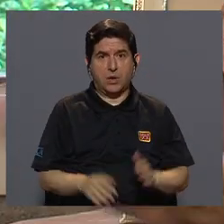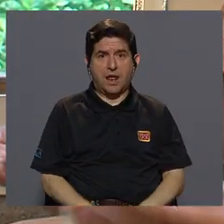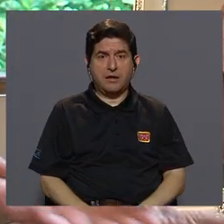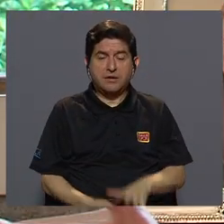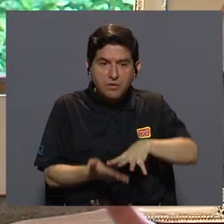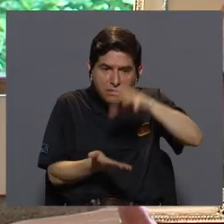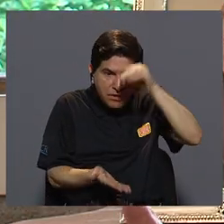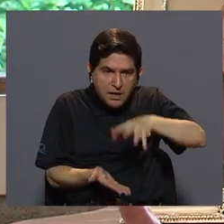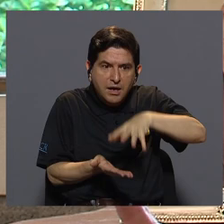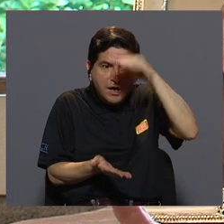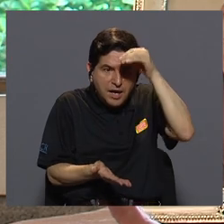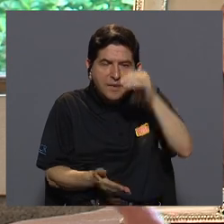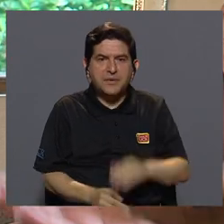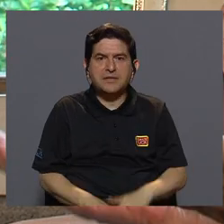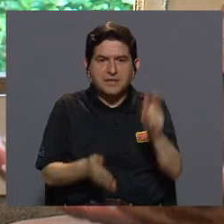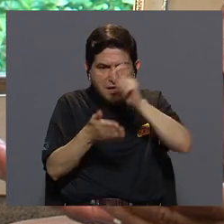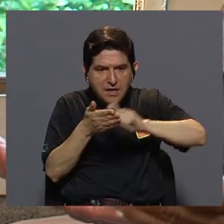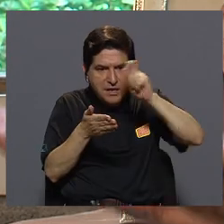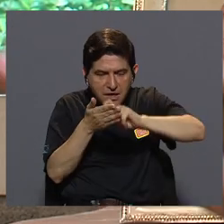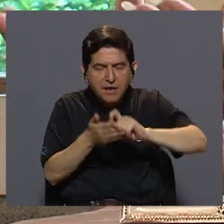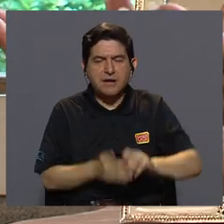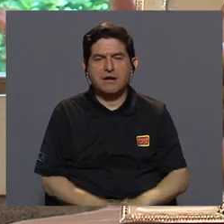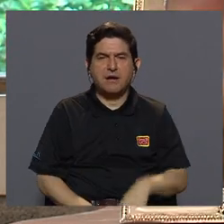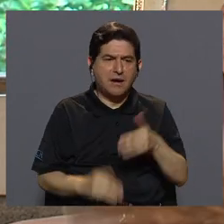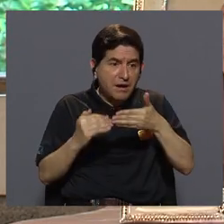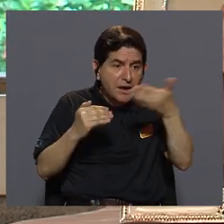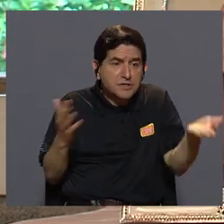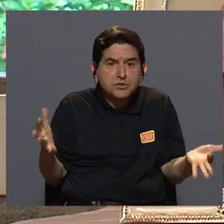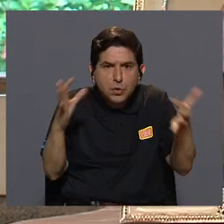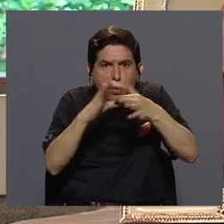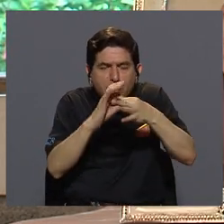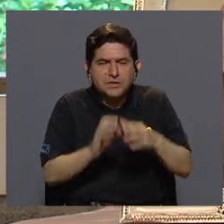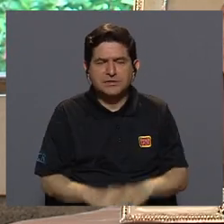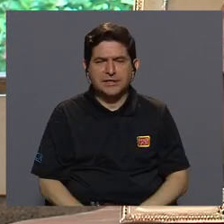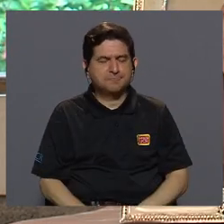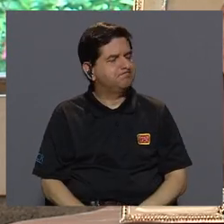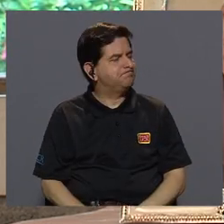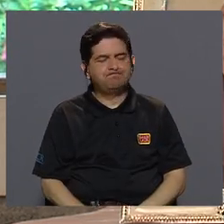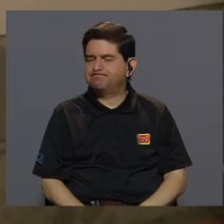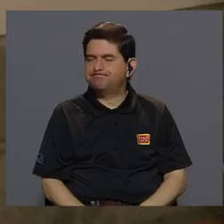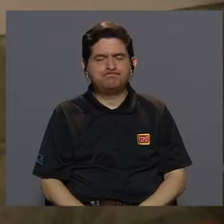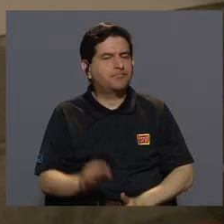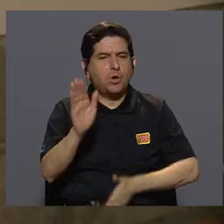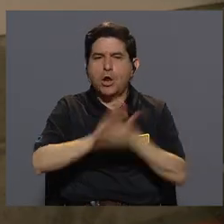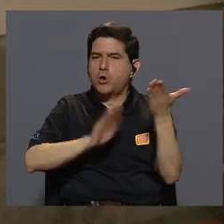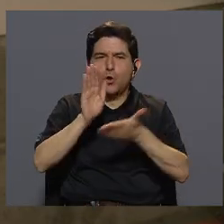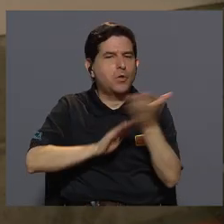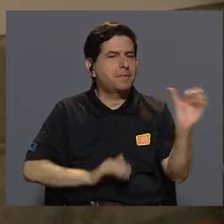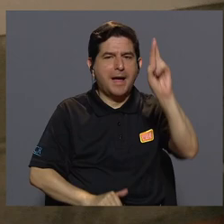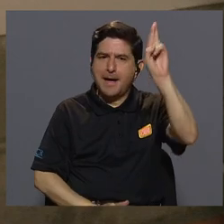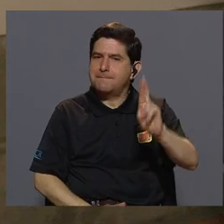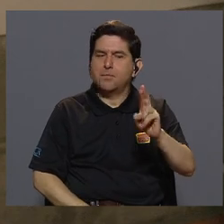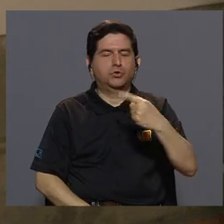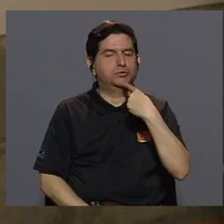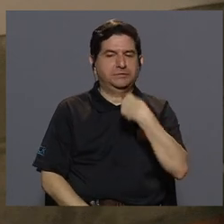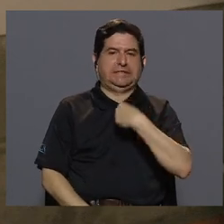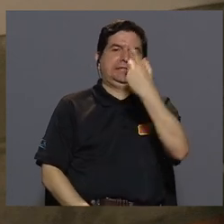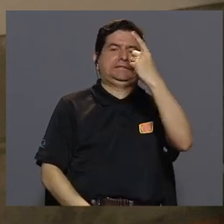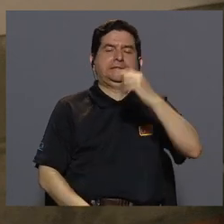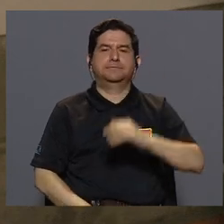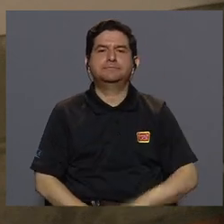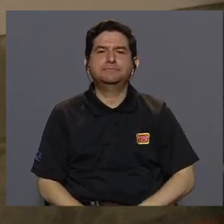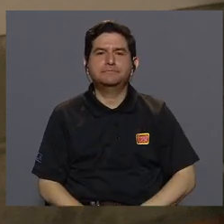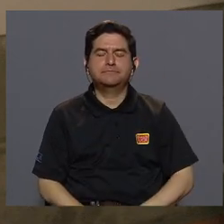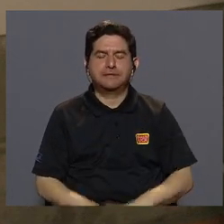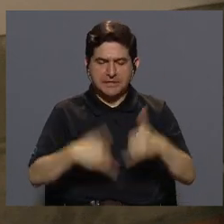lógico, estaba aprendiendo en la escuela y en todas esas cosas, y se estrella, nos vamos para Costa Rica.